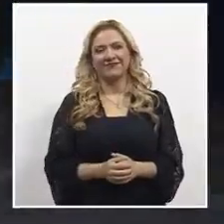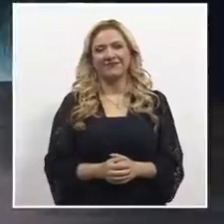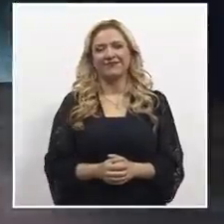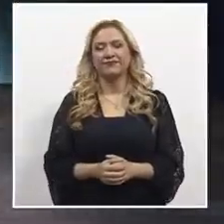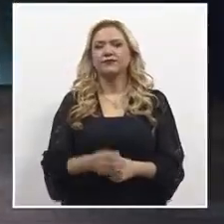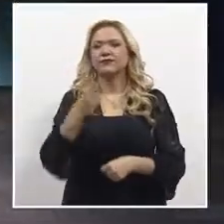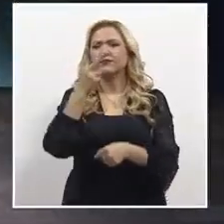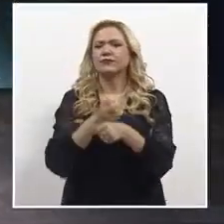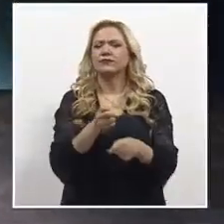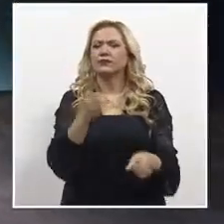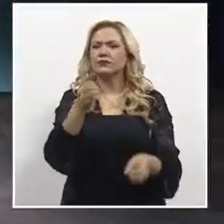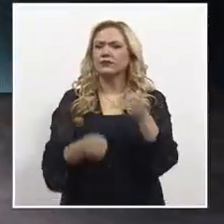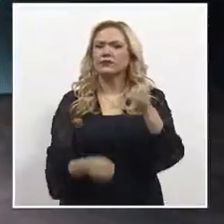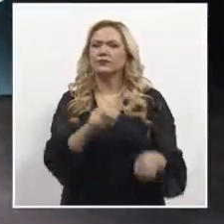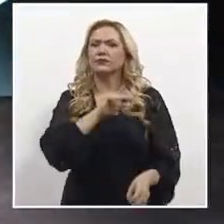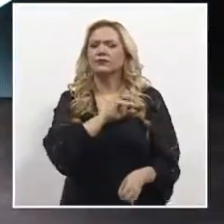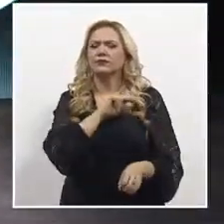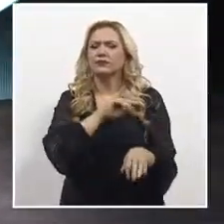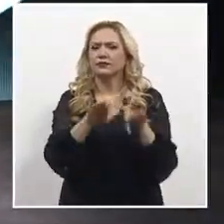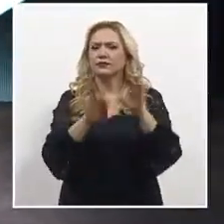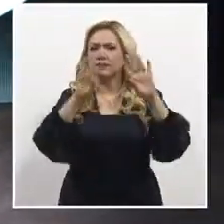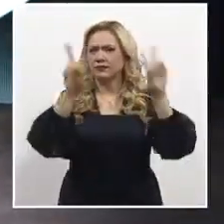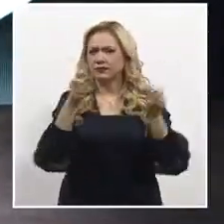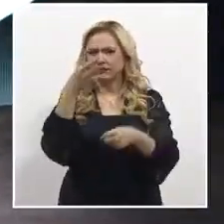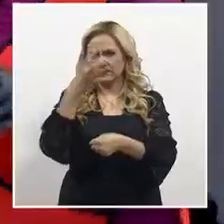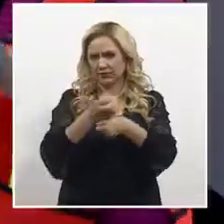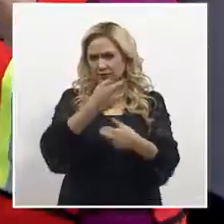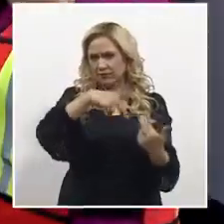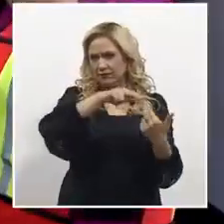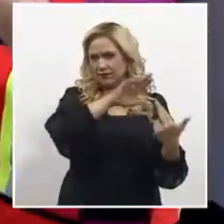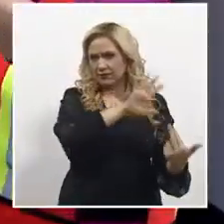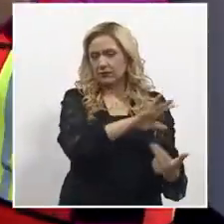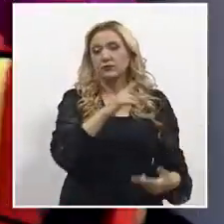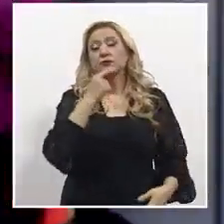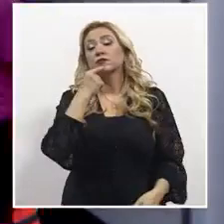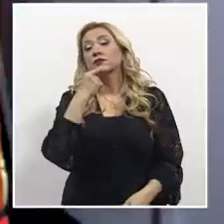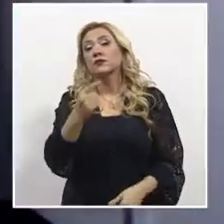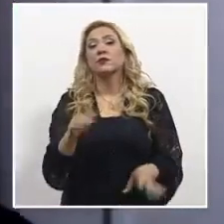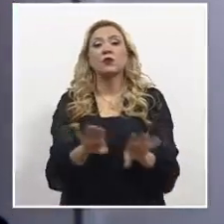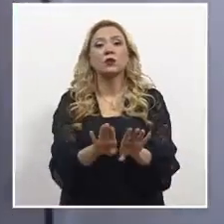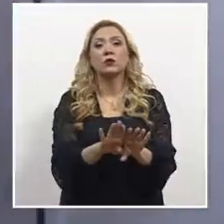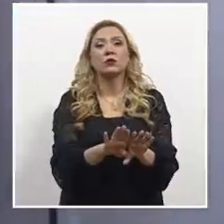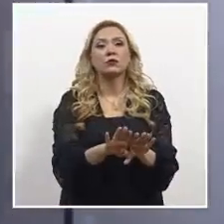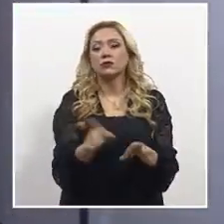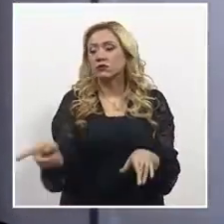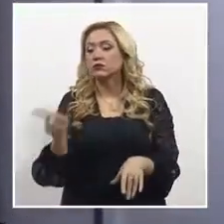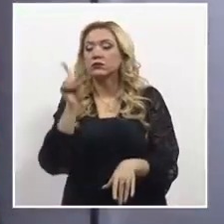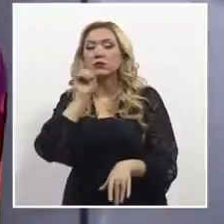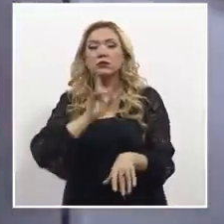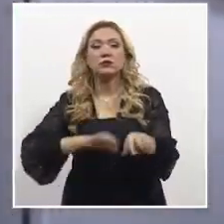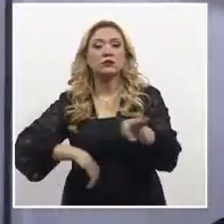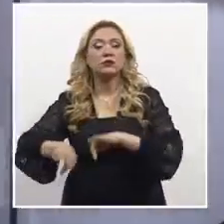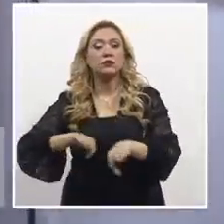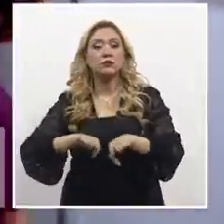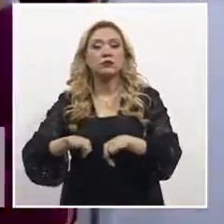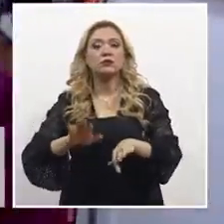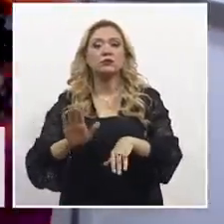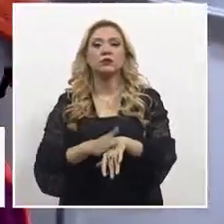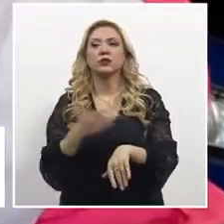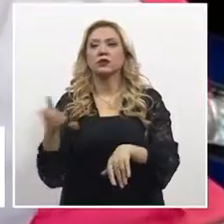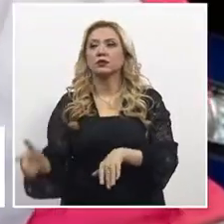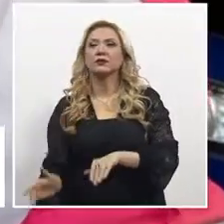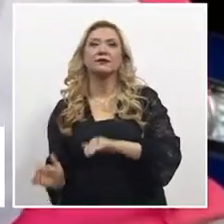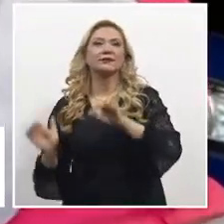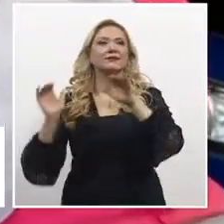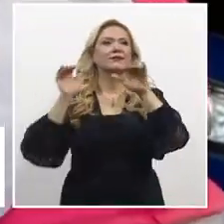El segundo tribunal colegiado en materia de trabajo del Cuarto Circuito determinó que la reubicación de una trabajadora con motivo de su reinstalación